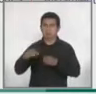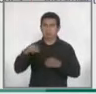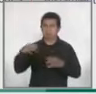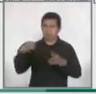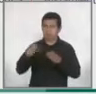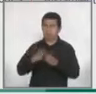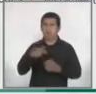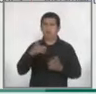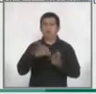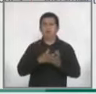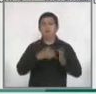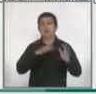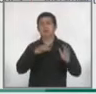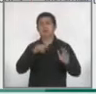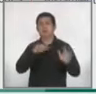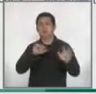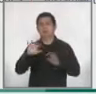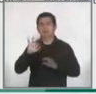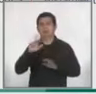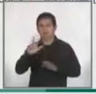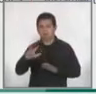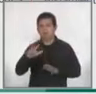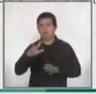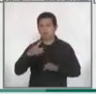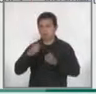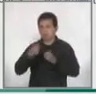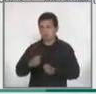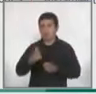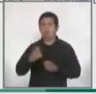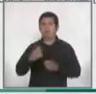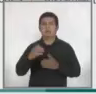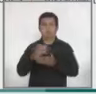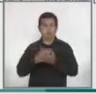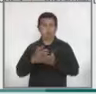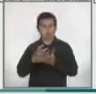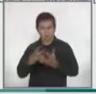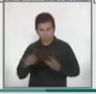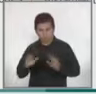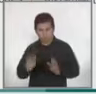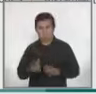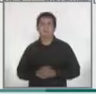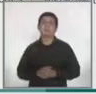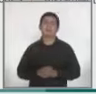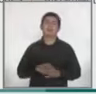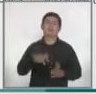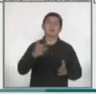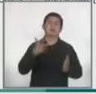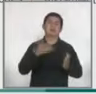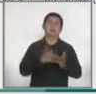tenemos 12,648 recuperados,